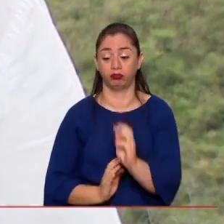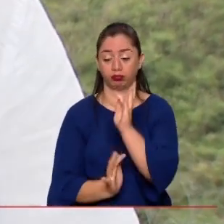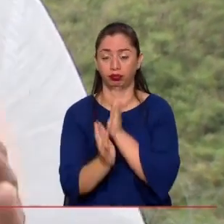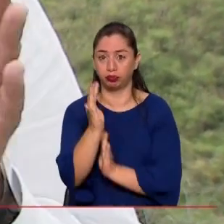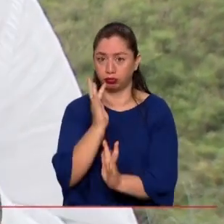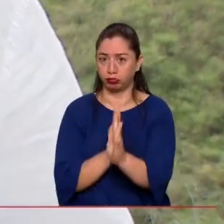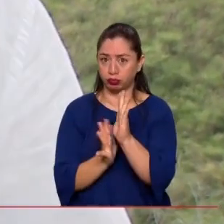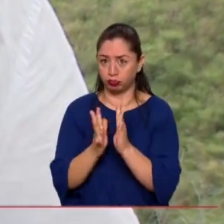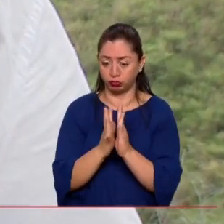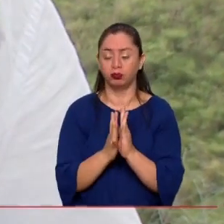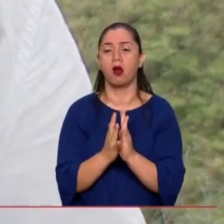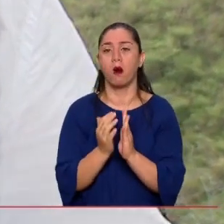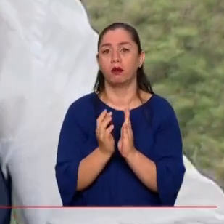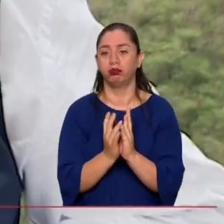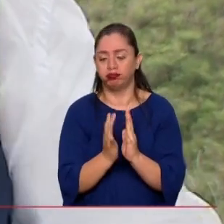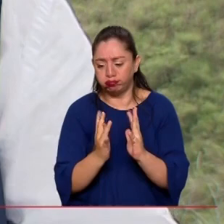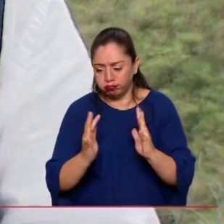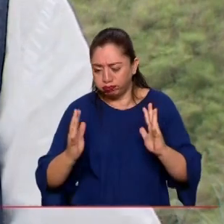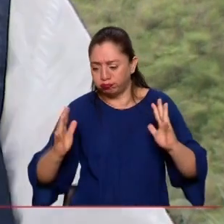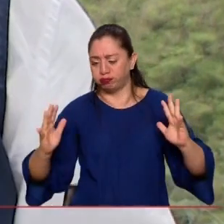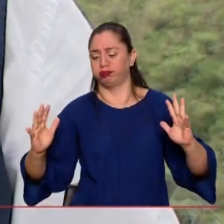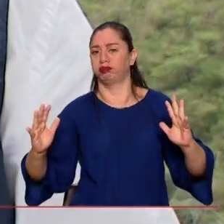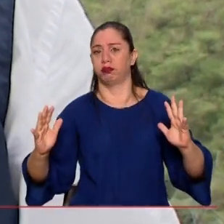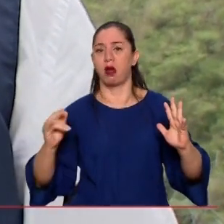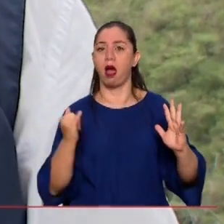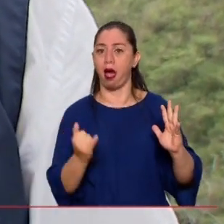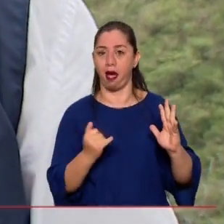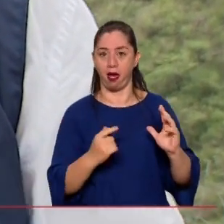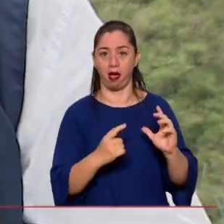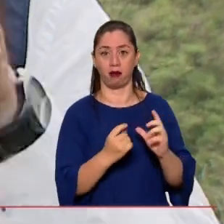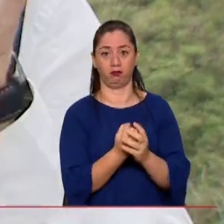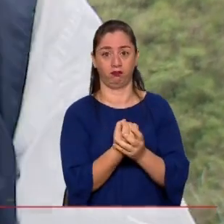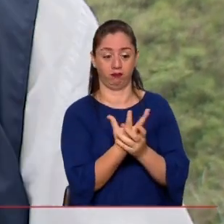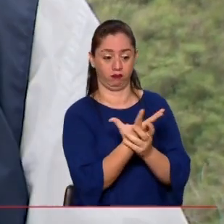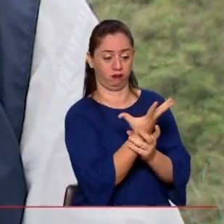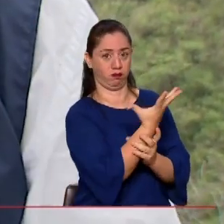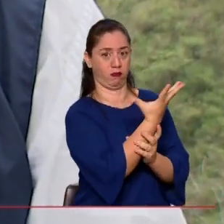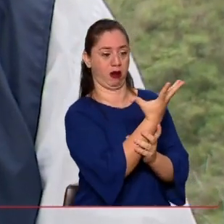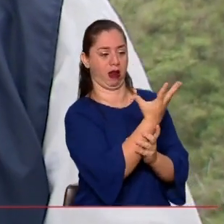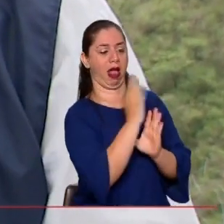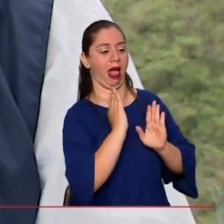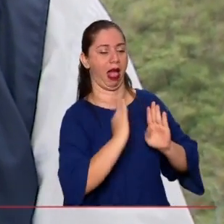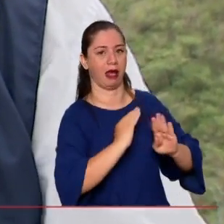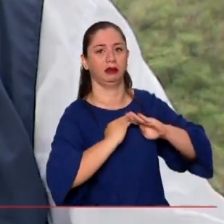forestal, al llegar a la barrera, por el efecto de las plantas piroresistentes, hasta